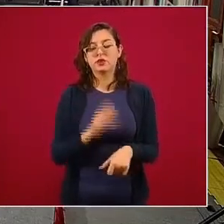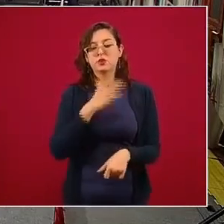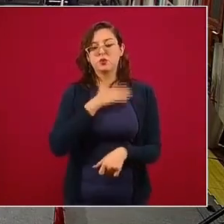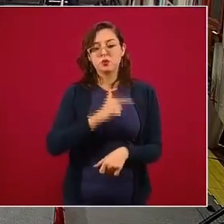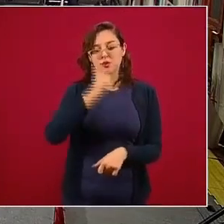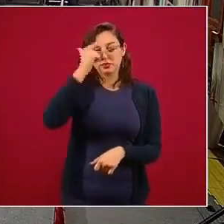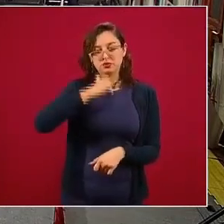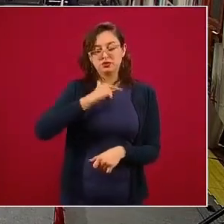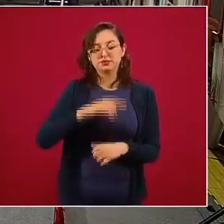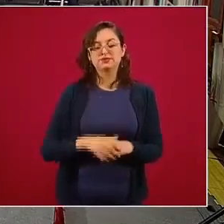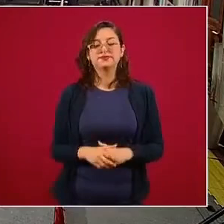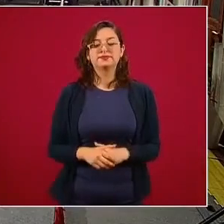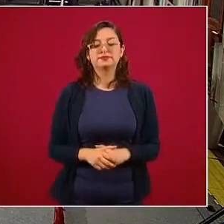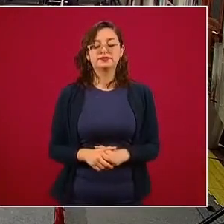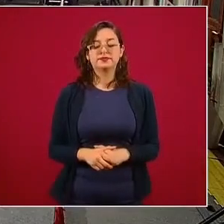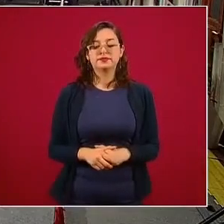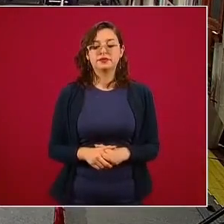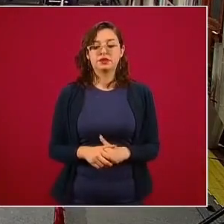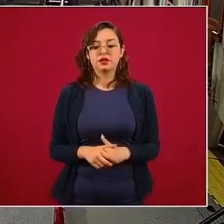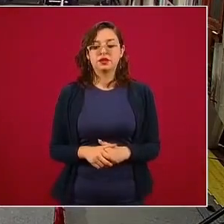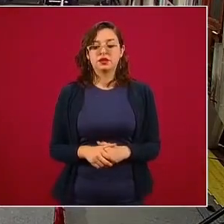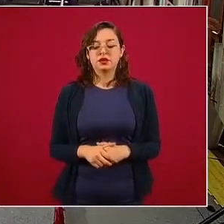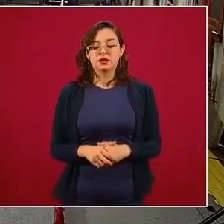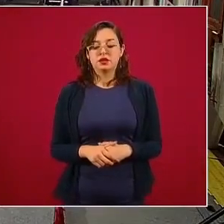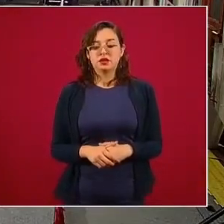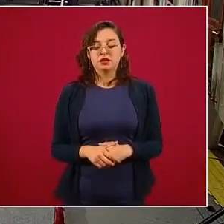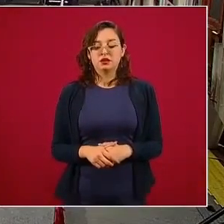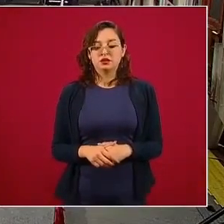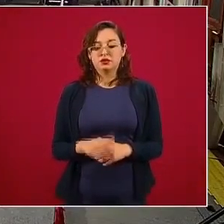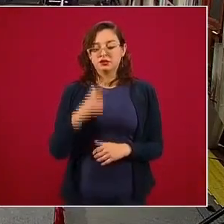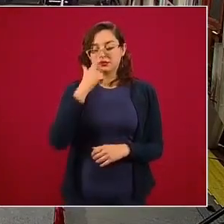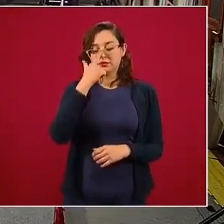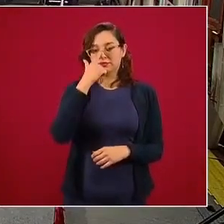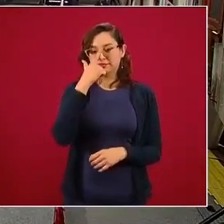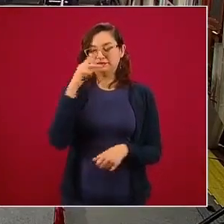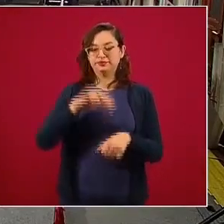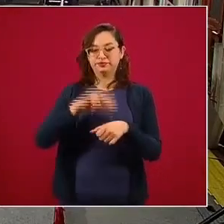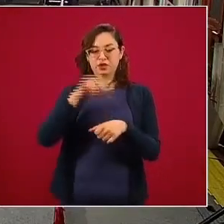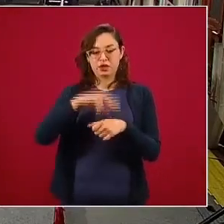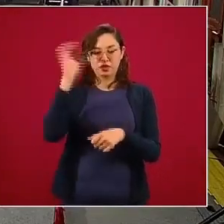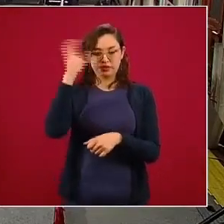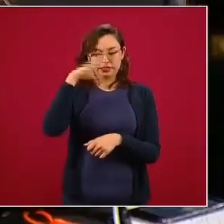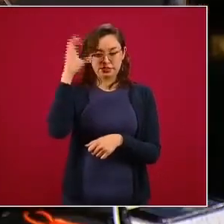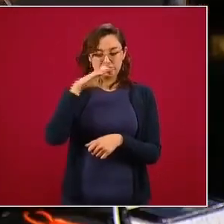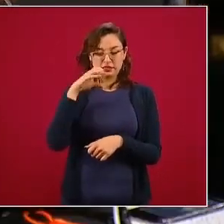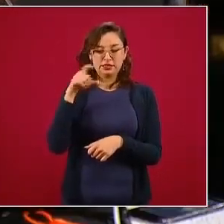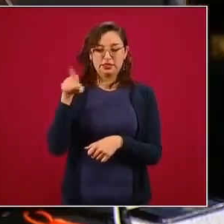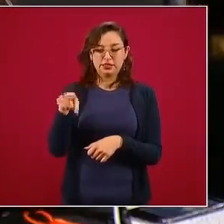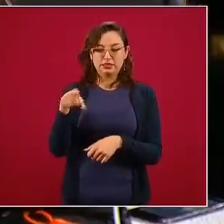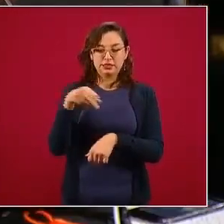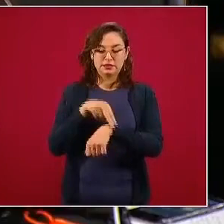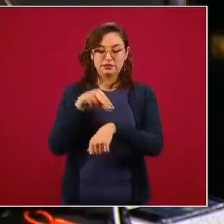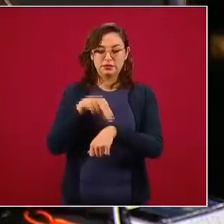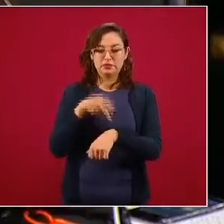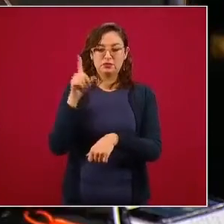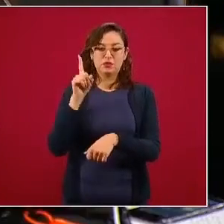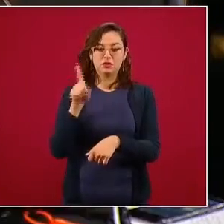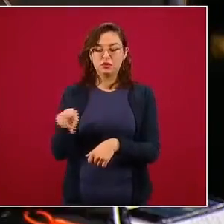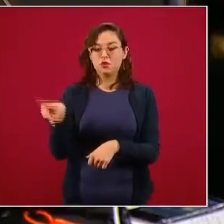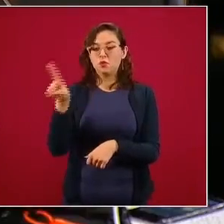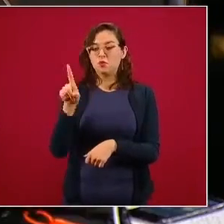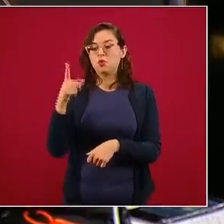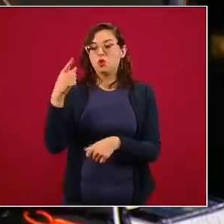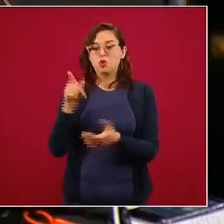noches. Hace unos días circuló, o bueno, más bien la doctora en Ciencias Médicas, Laurian Jiménez, hizo un hilo de tweets